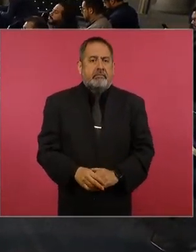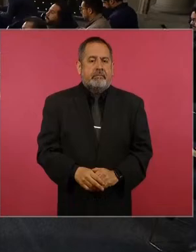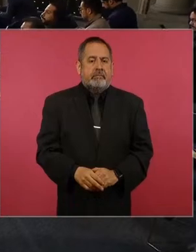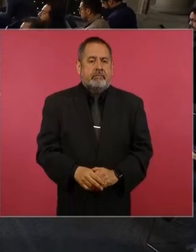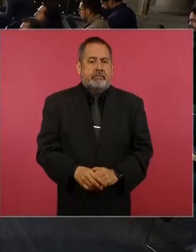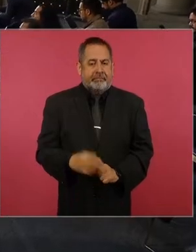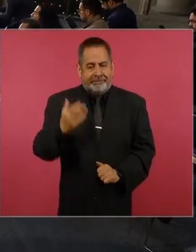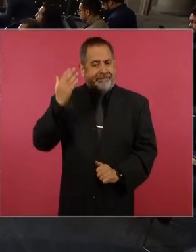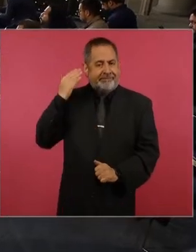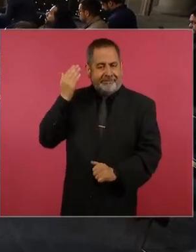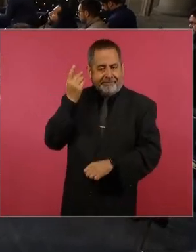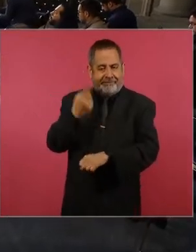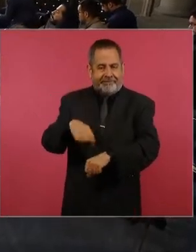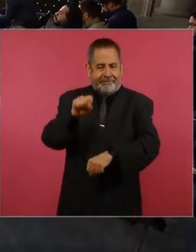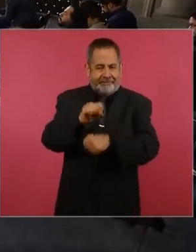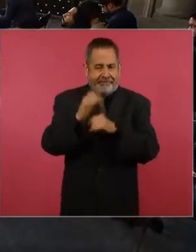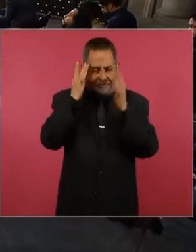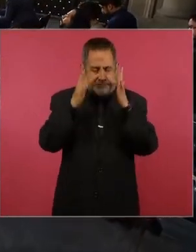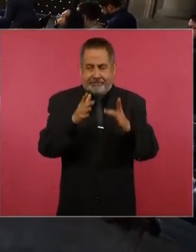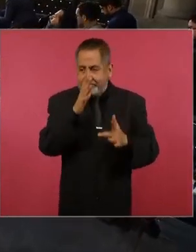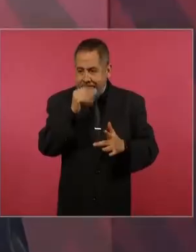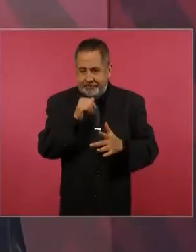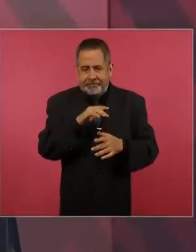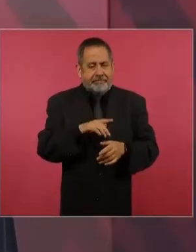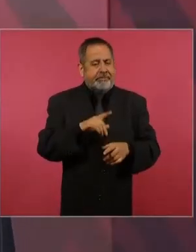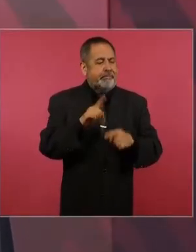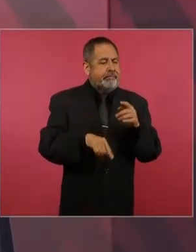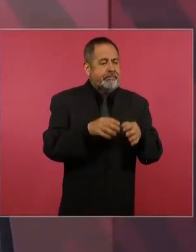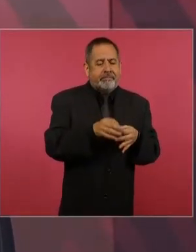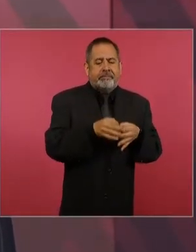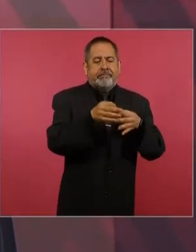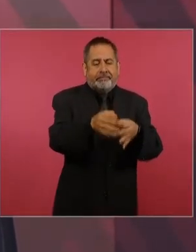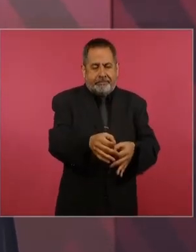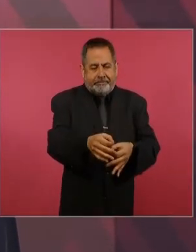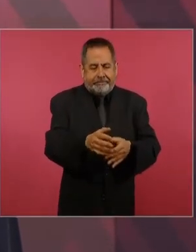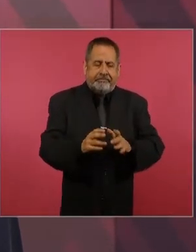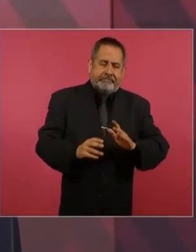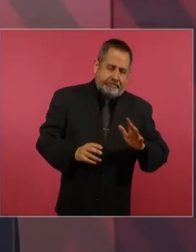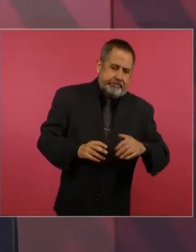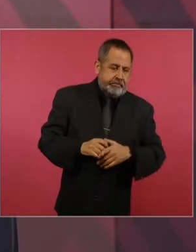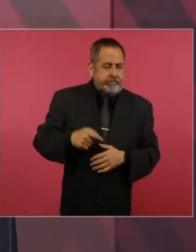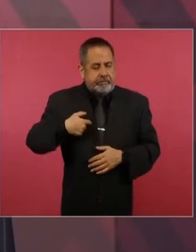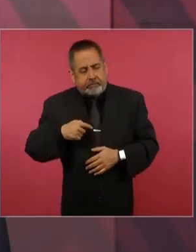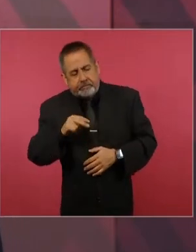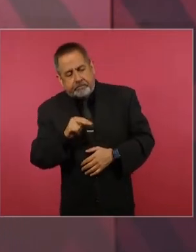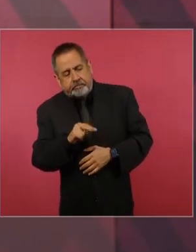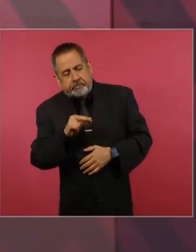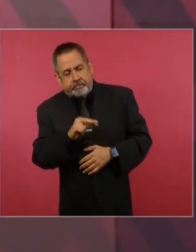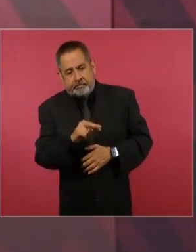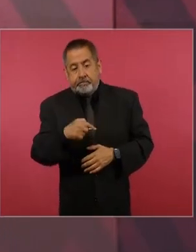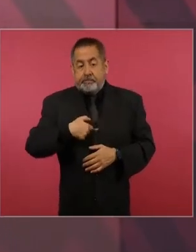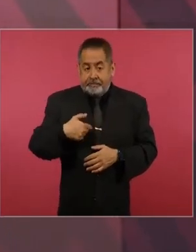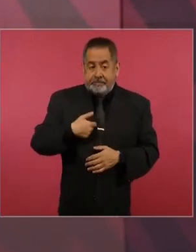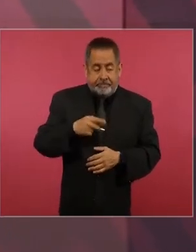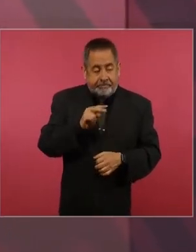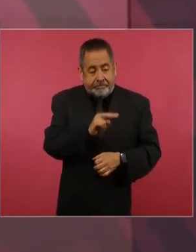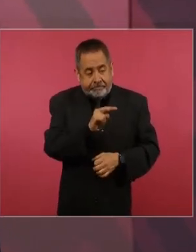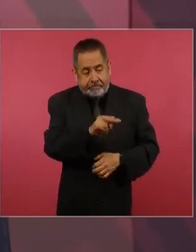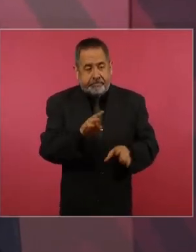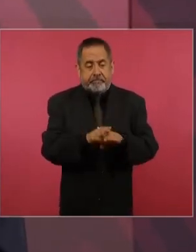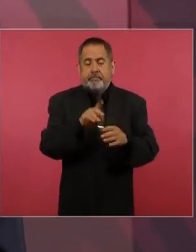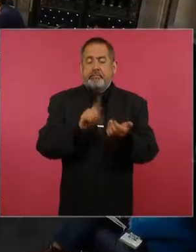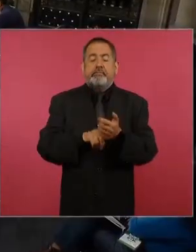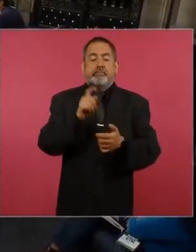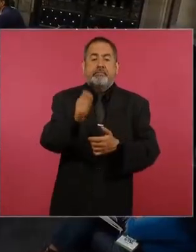En Semana Santa se pospuso. Y ya lleva algún tiempo. Y yo he estado pendiente, fíjense, del